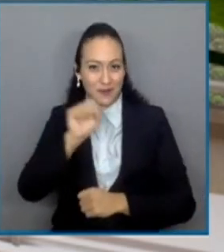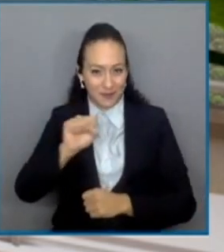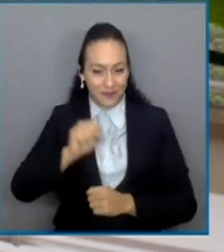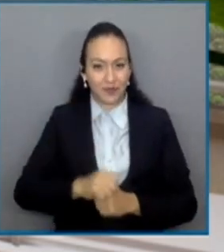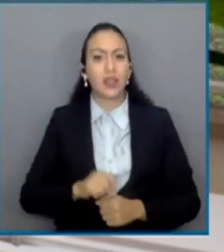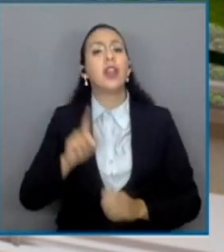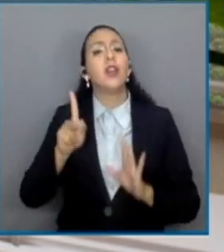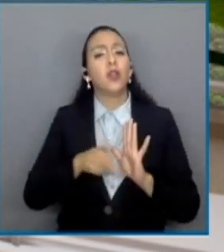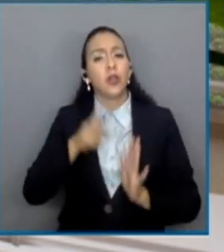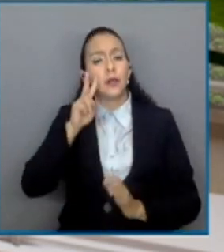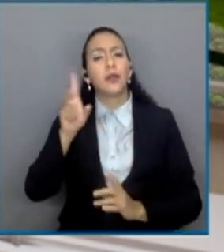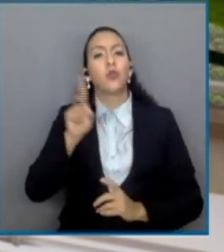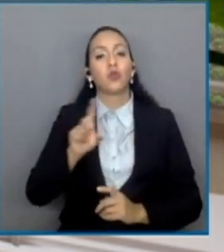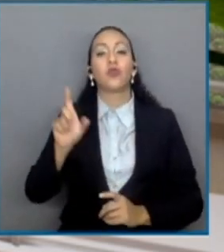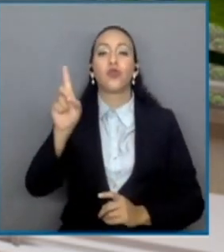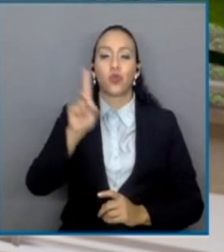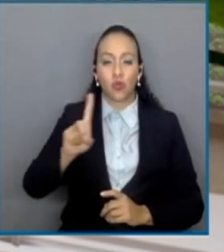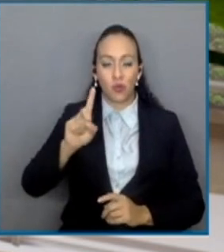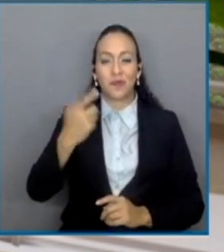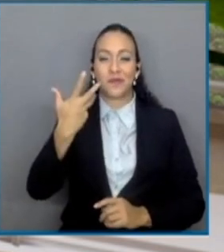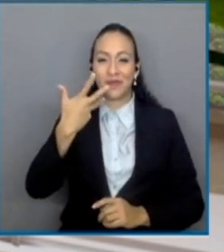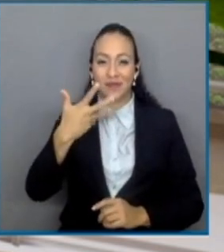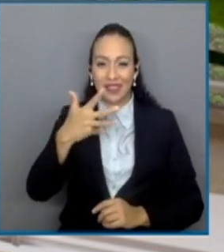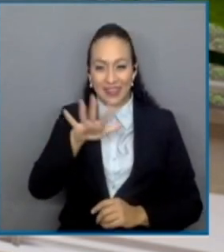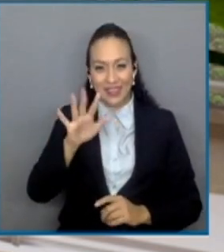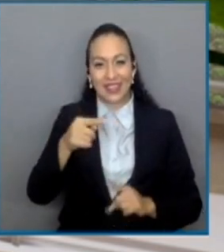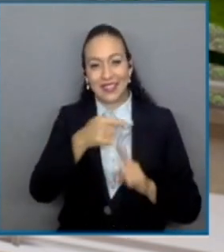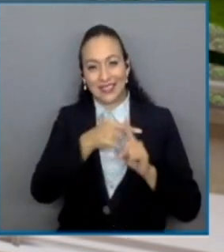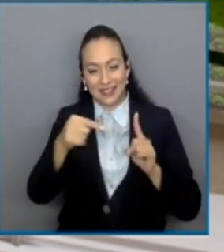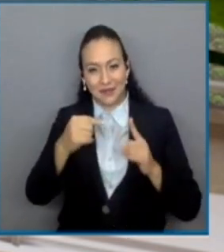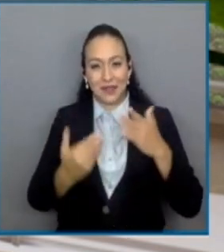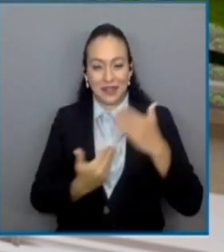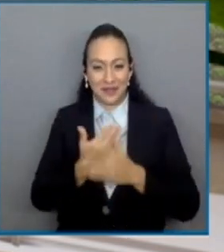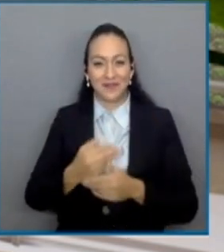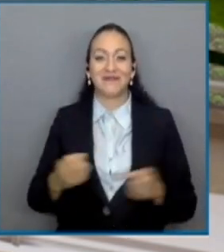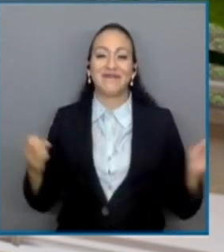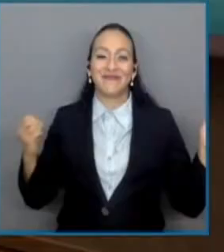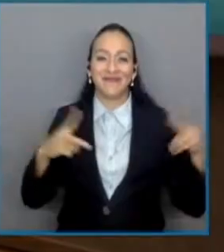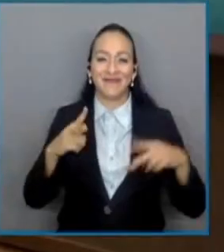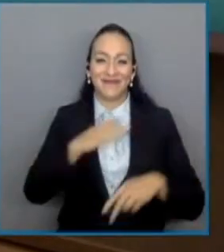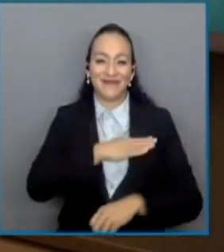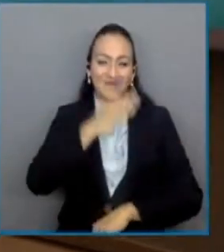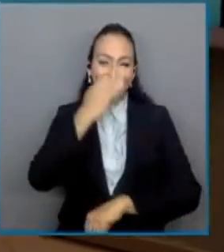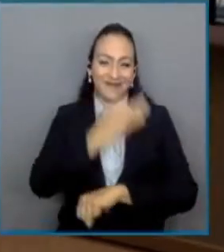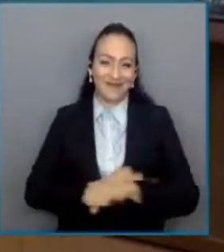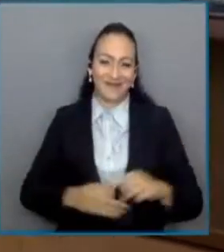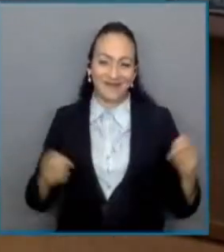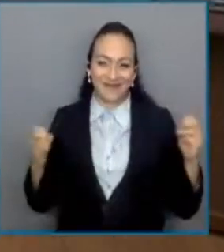repetición el domingo a las 10:30 de la mañana. Que tenga un excelente fin de semana. Hasta pronto.